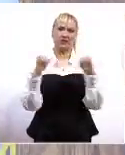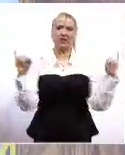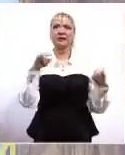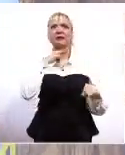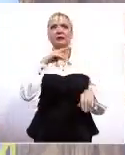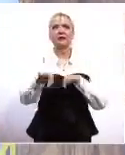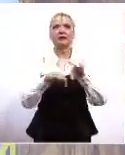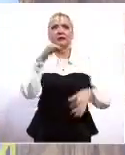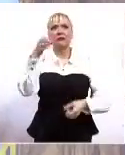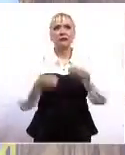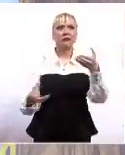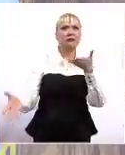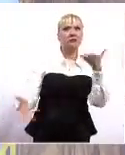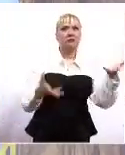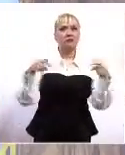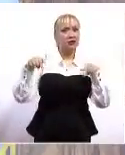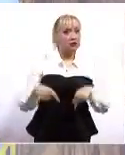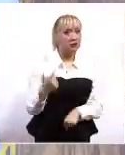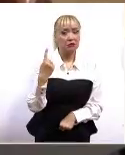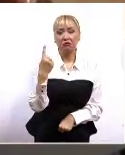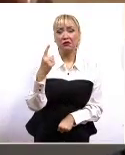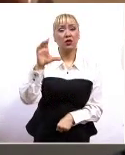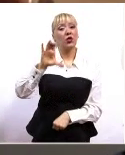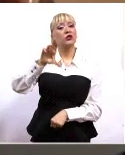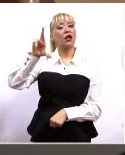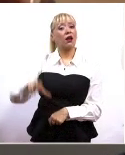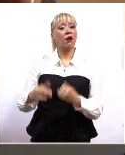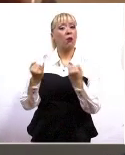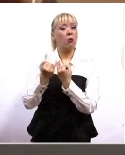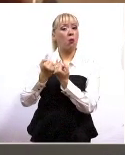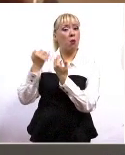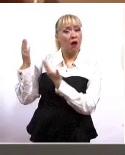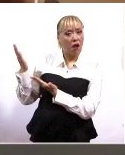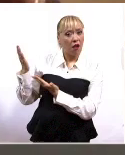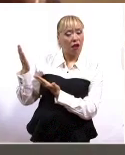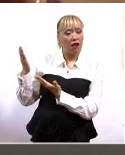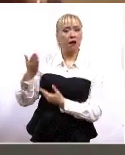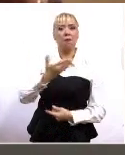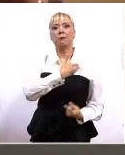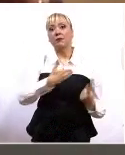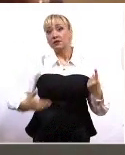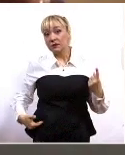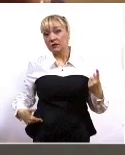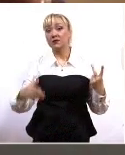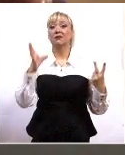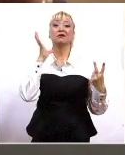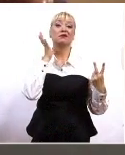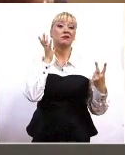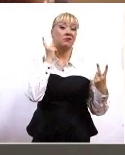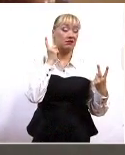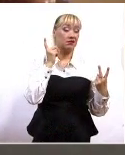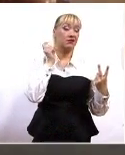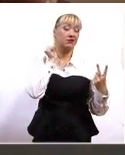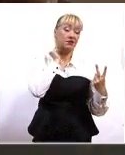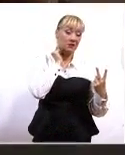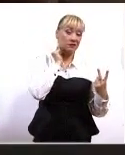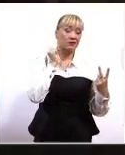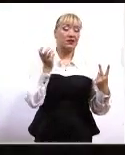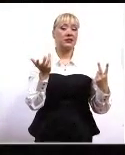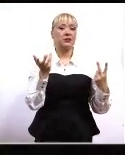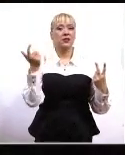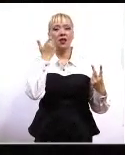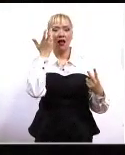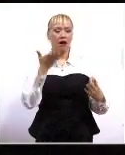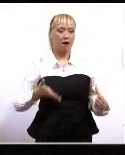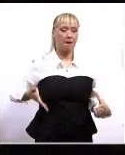amenazada, pues en Costa Rica se vive un fenómeno similar, en donde desde los poderes ejecutivo y legislativo se pretende influir en las decisiones